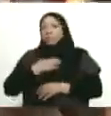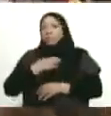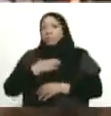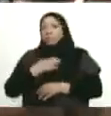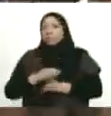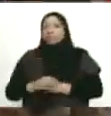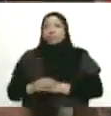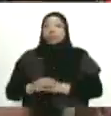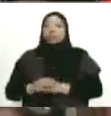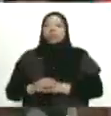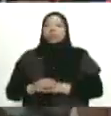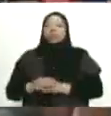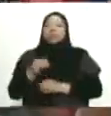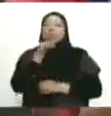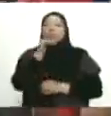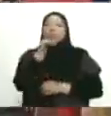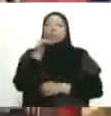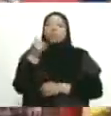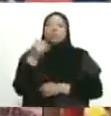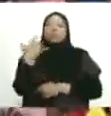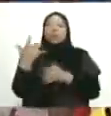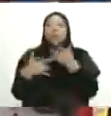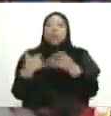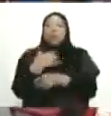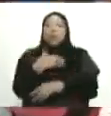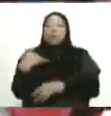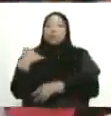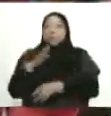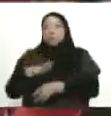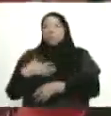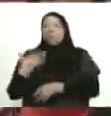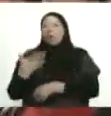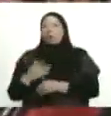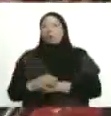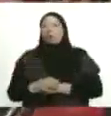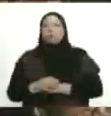Y le abrimos espacio a alguien que sí quiera y que sí pueda.